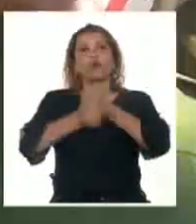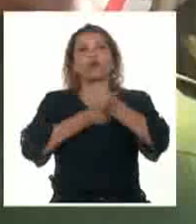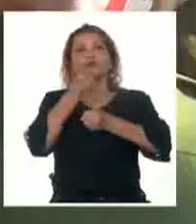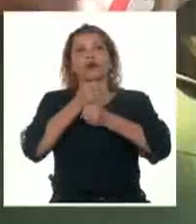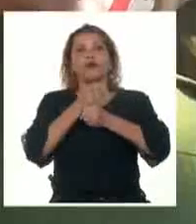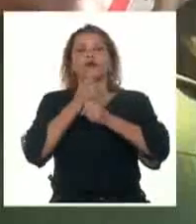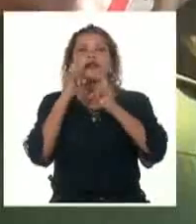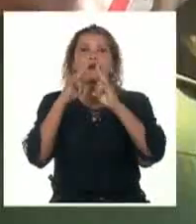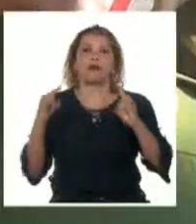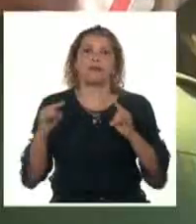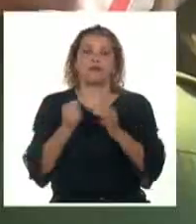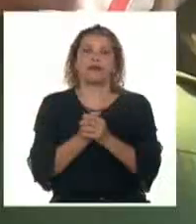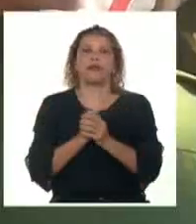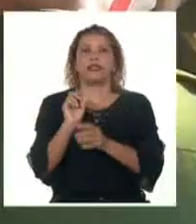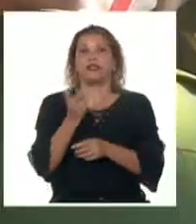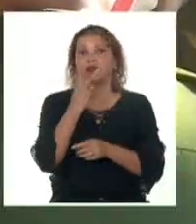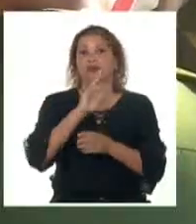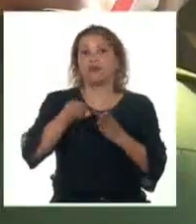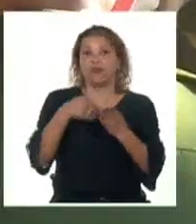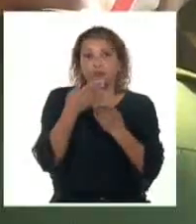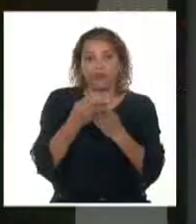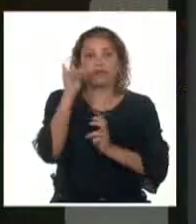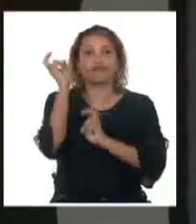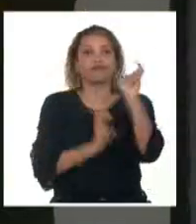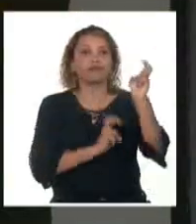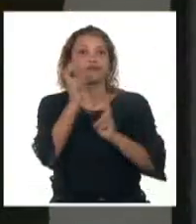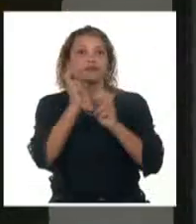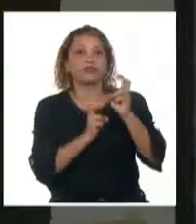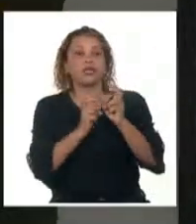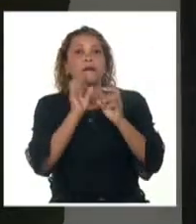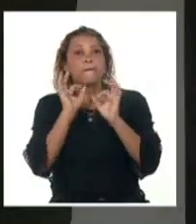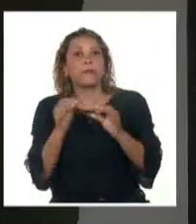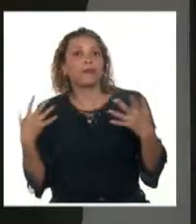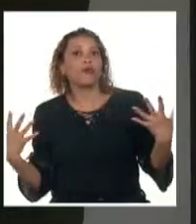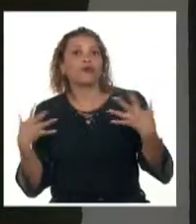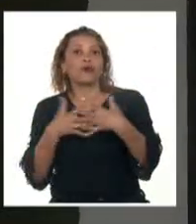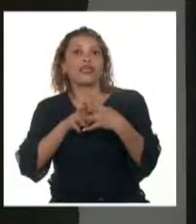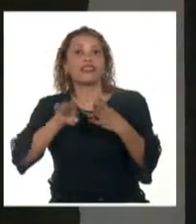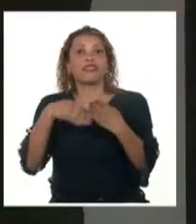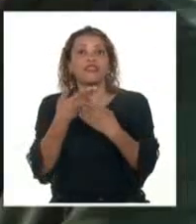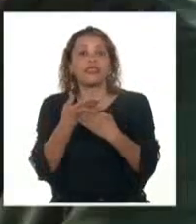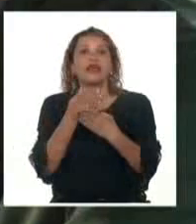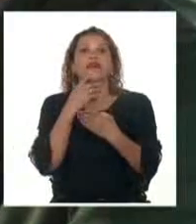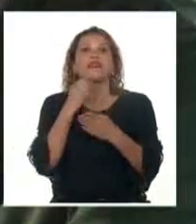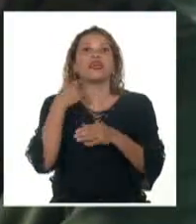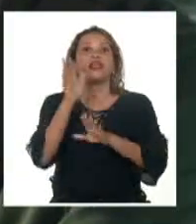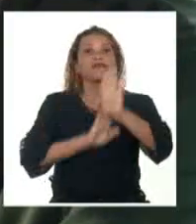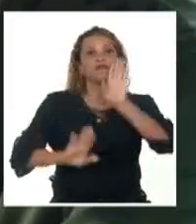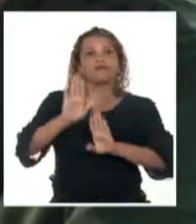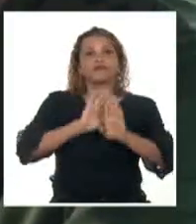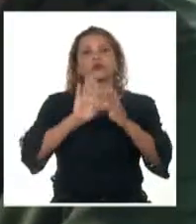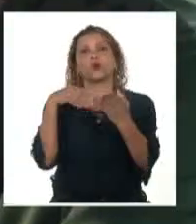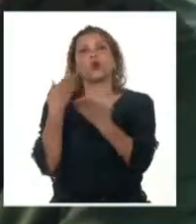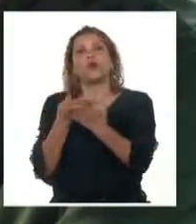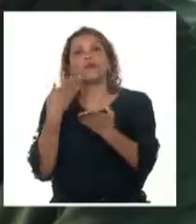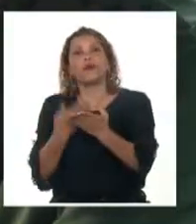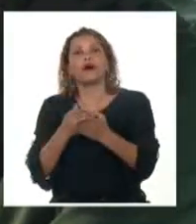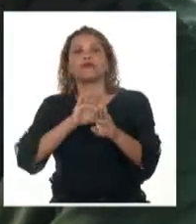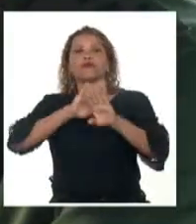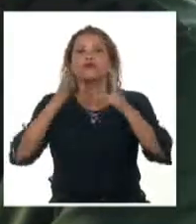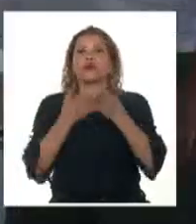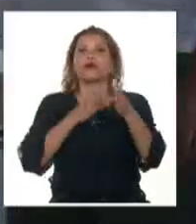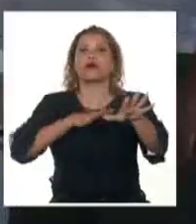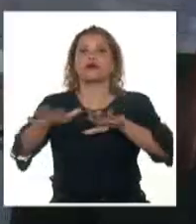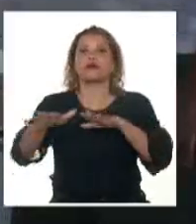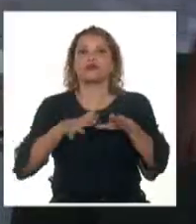durante la segunda jornada del taller que coincidió con el día territorial de la defensa se comprobaron las acciones de las estructuras